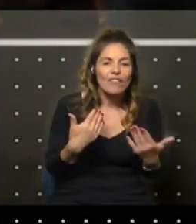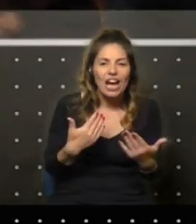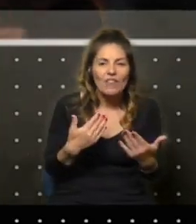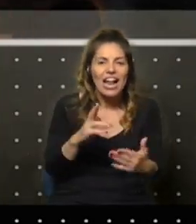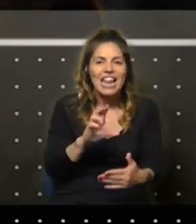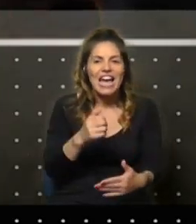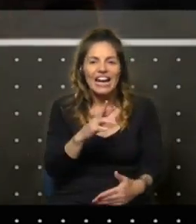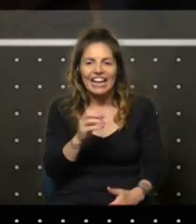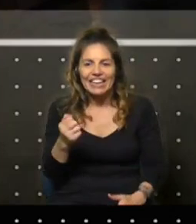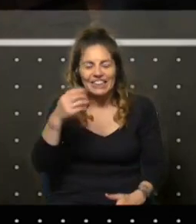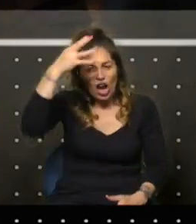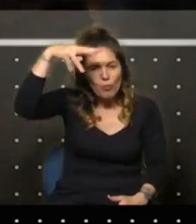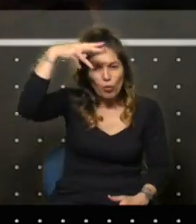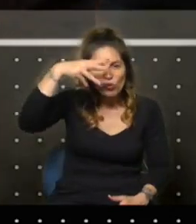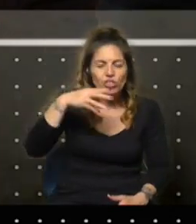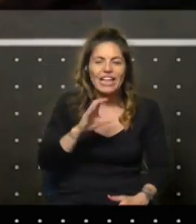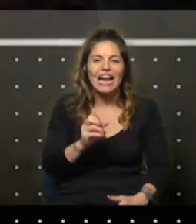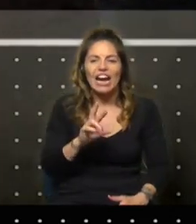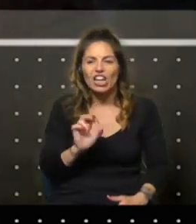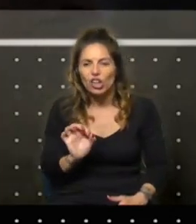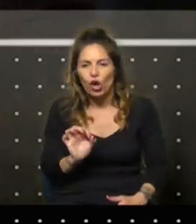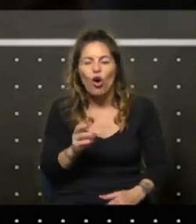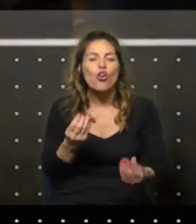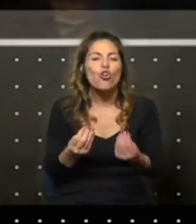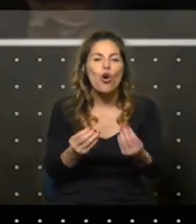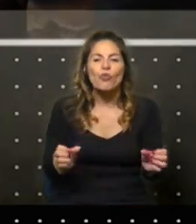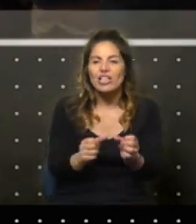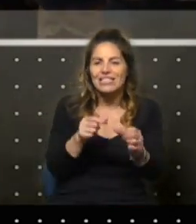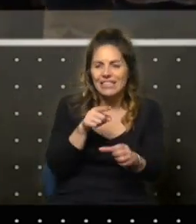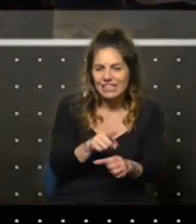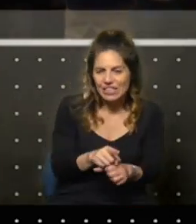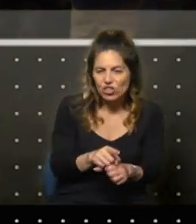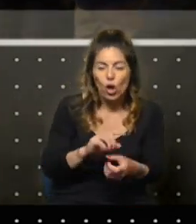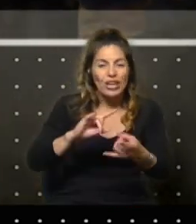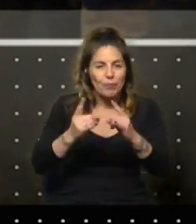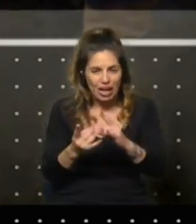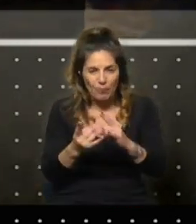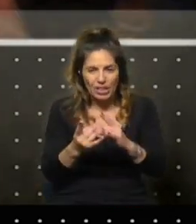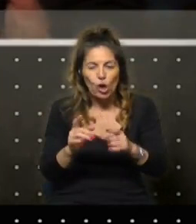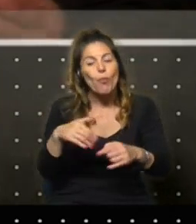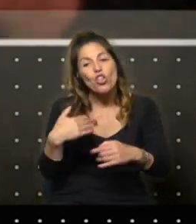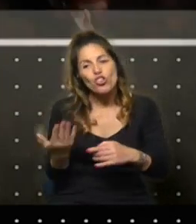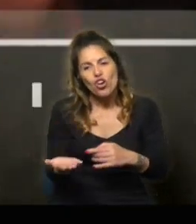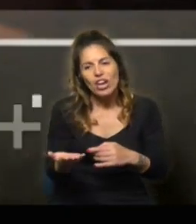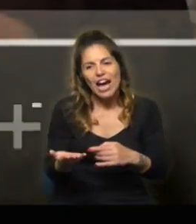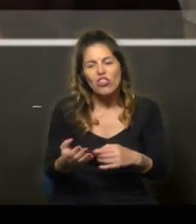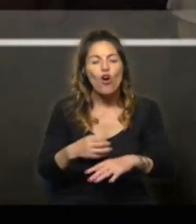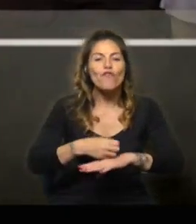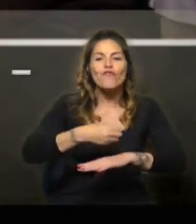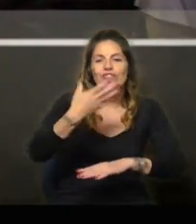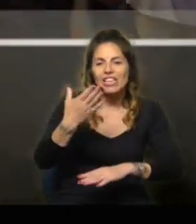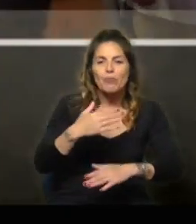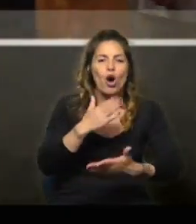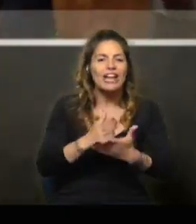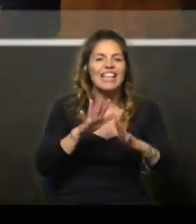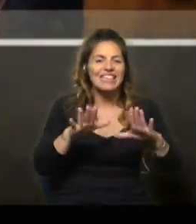reta burris picheto carrió cómo se configura eso en el parlamento por otro lado del lado del oficialismo hasta el 10